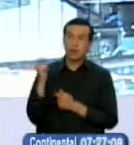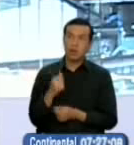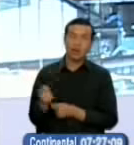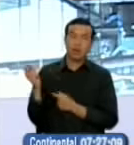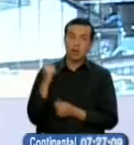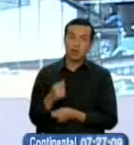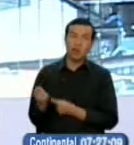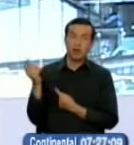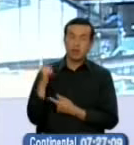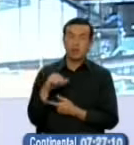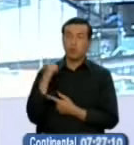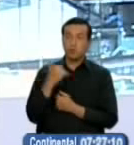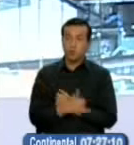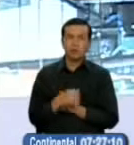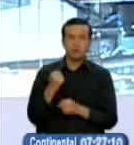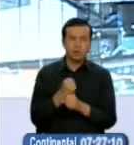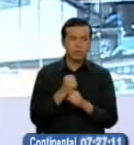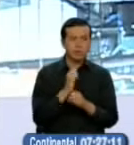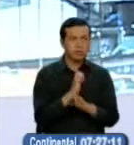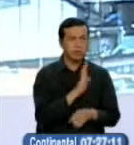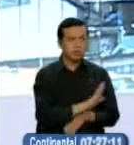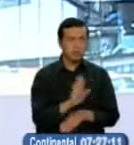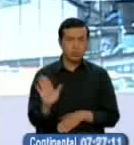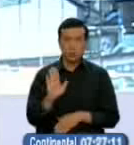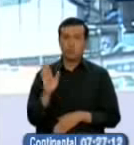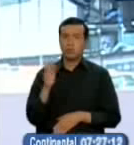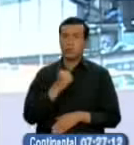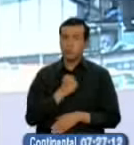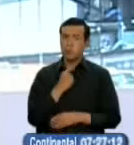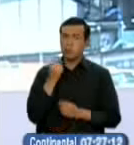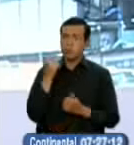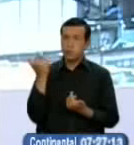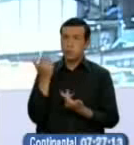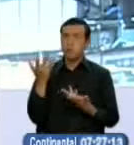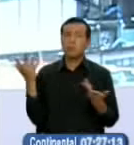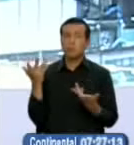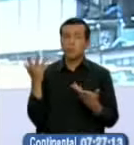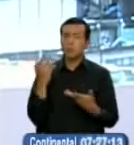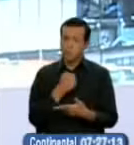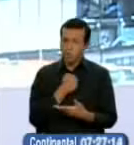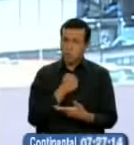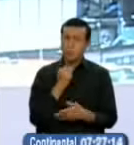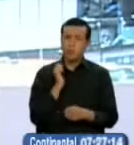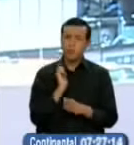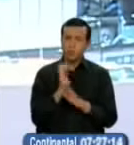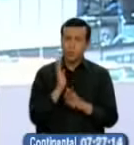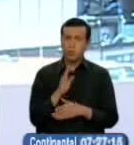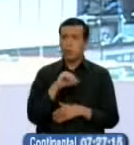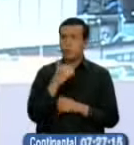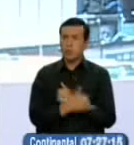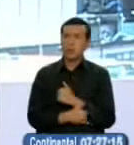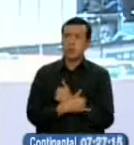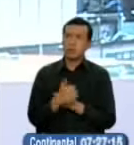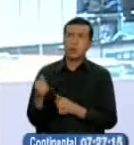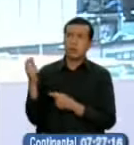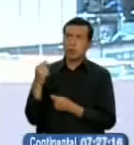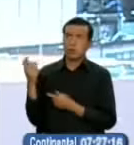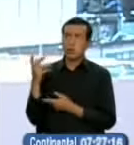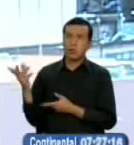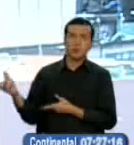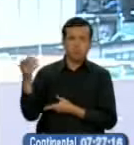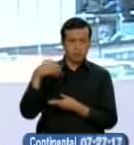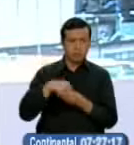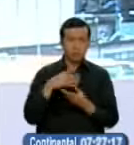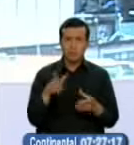fiscales, dineros que han sido trabajados por los ecuatorianos, dineros que han sido producidos por los ecuatorianos, y sacar de estos paraísos fiscales, vamos a